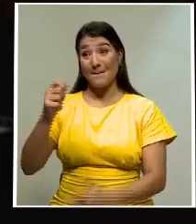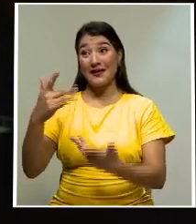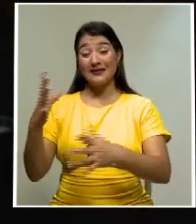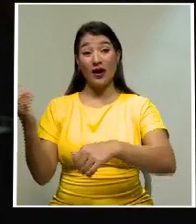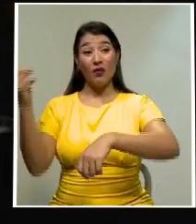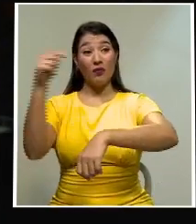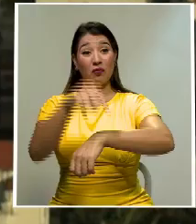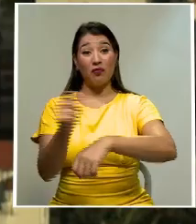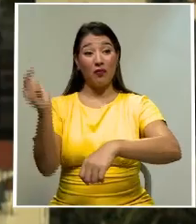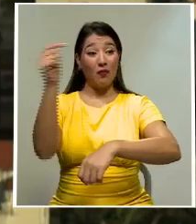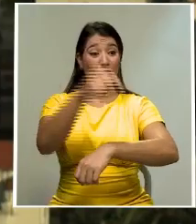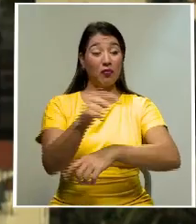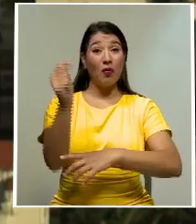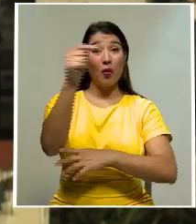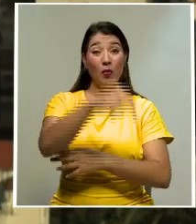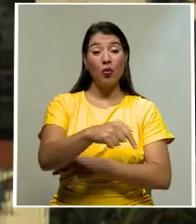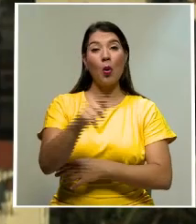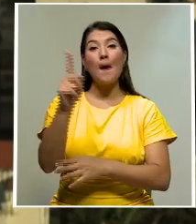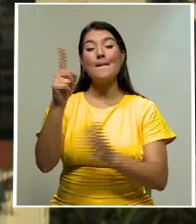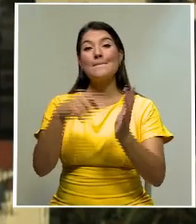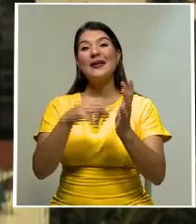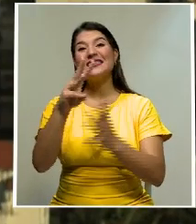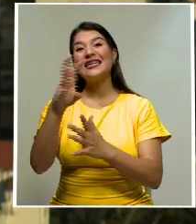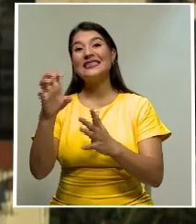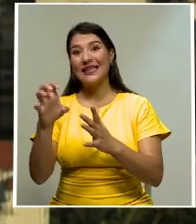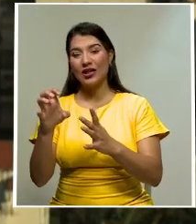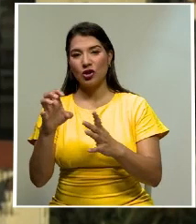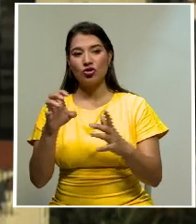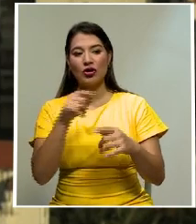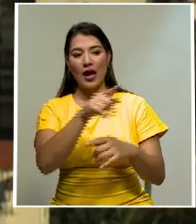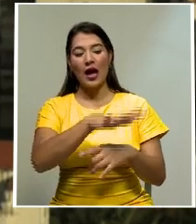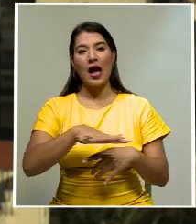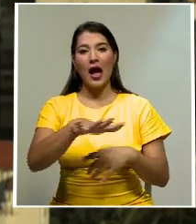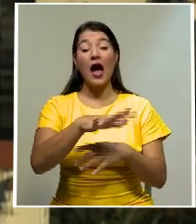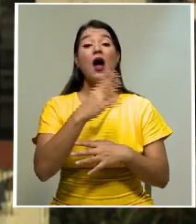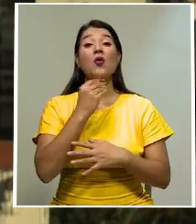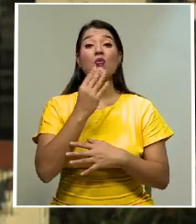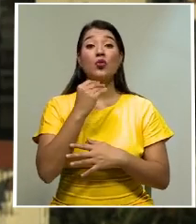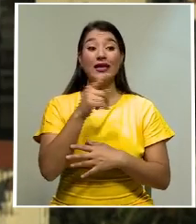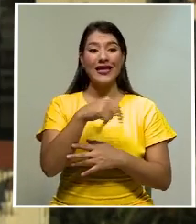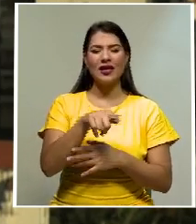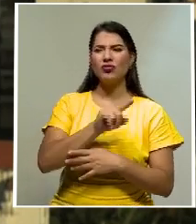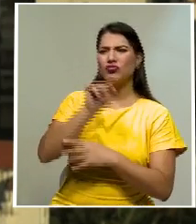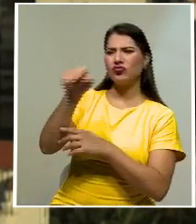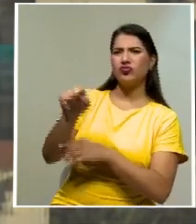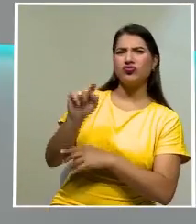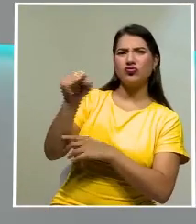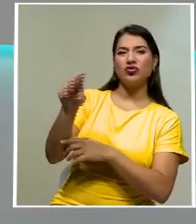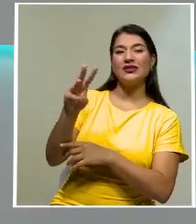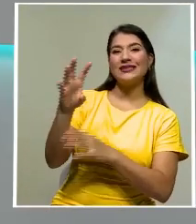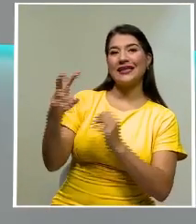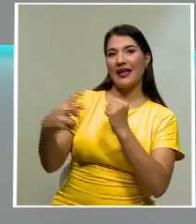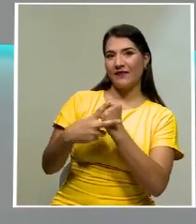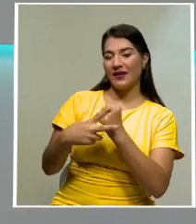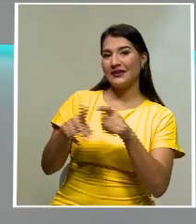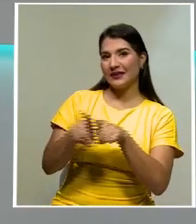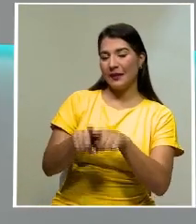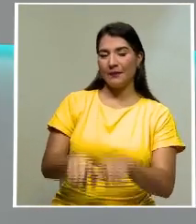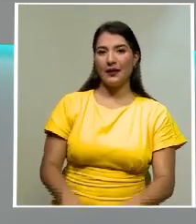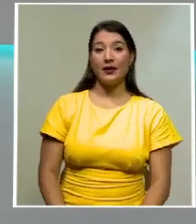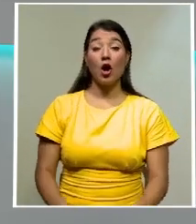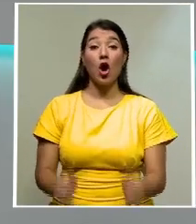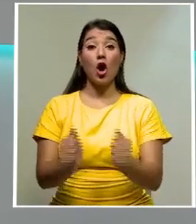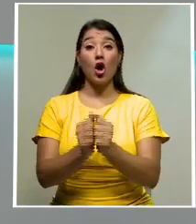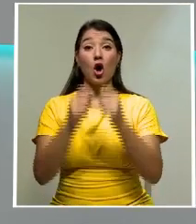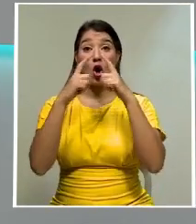hacia territorio israelí y el ejército del Estado hebreo ha bombardeado Gaza más de 600 veces. Con